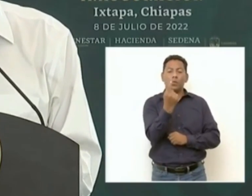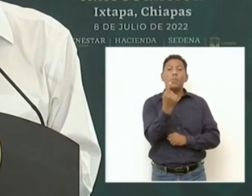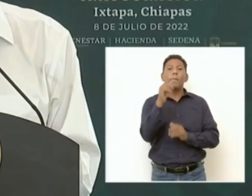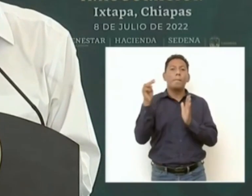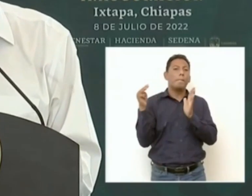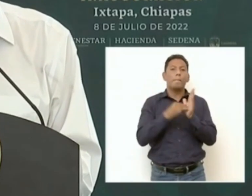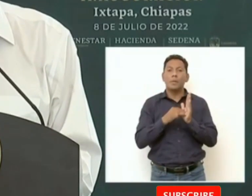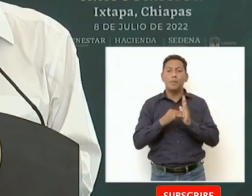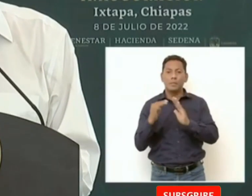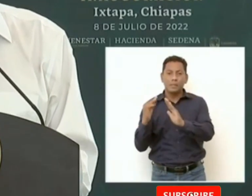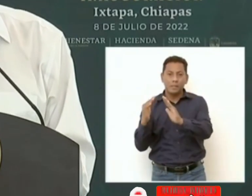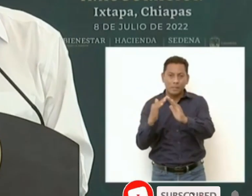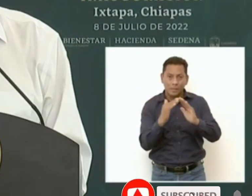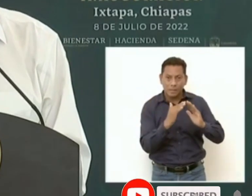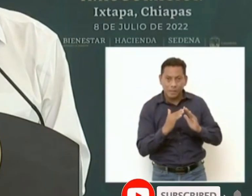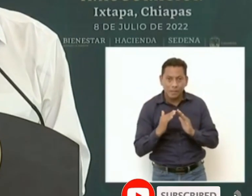1.351.000 viviendas,